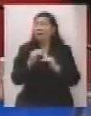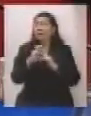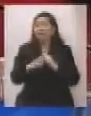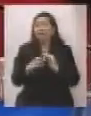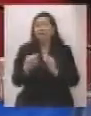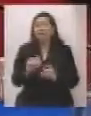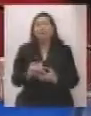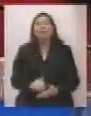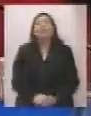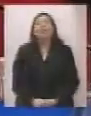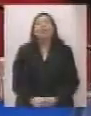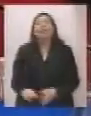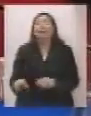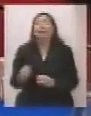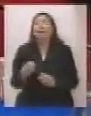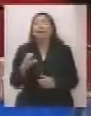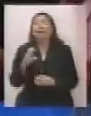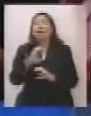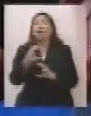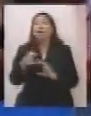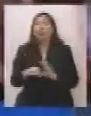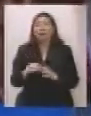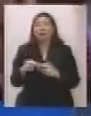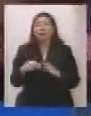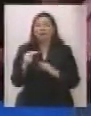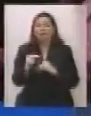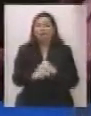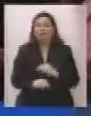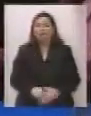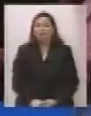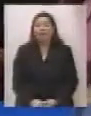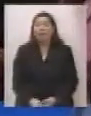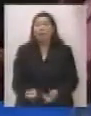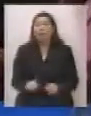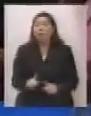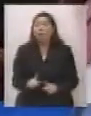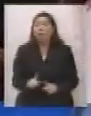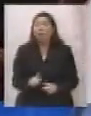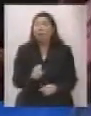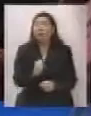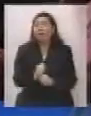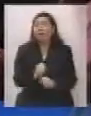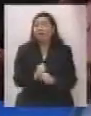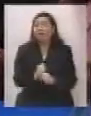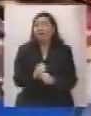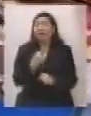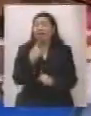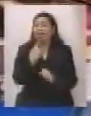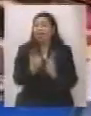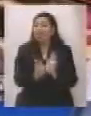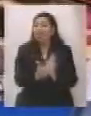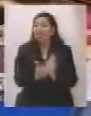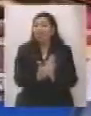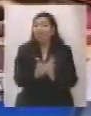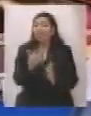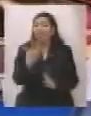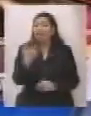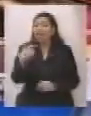presupuestales realizados por con nadie a nivel nacional en cuanto a la cuota laboral que según la ley es de un